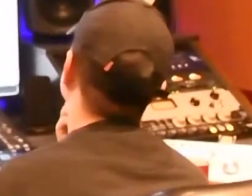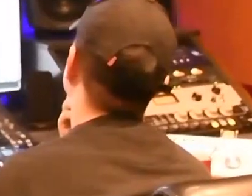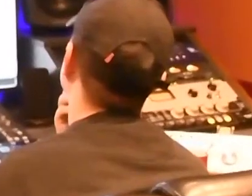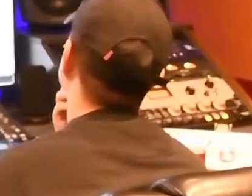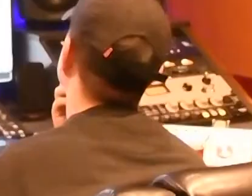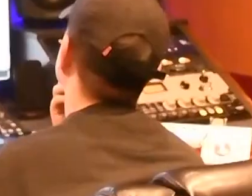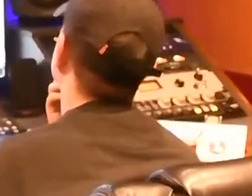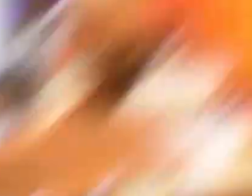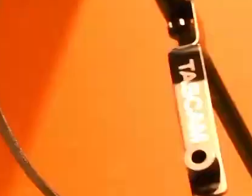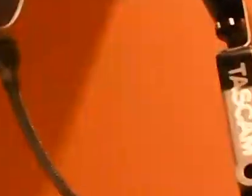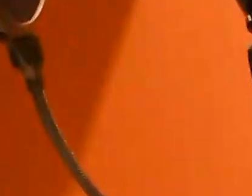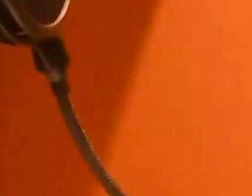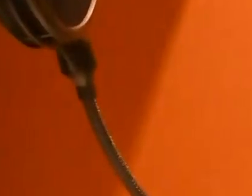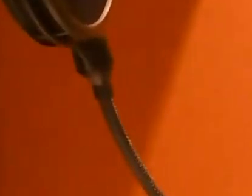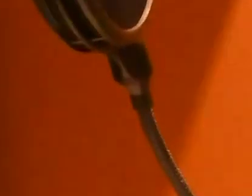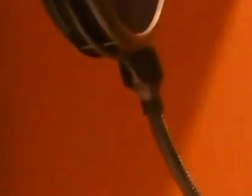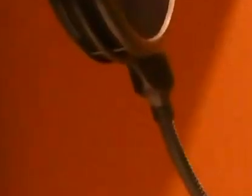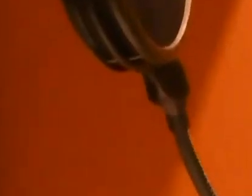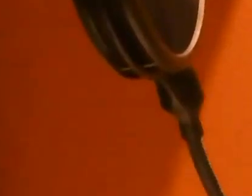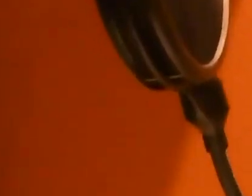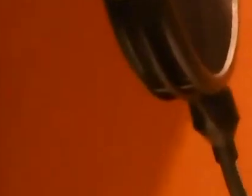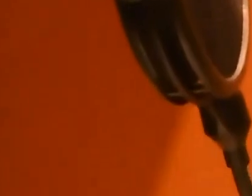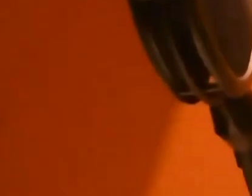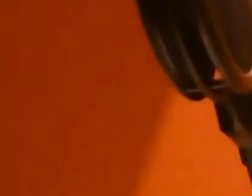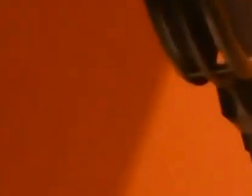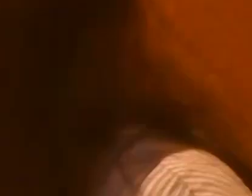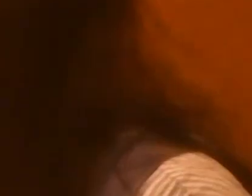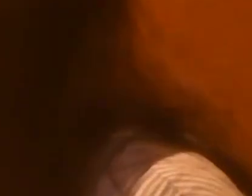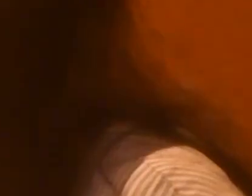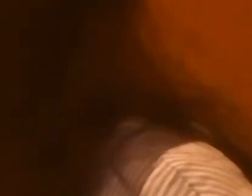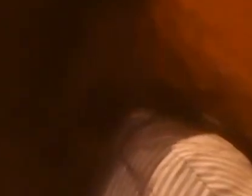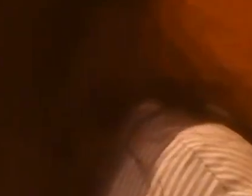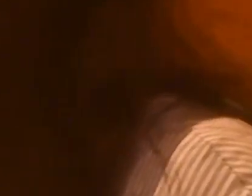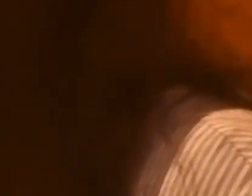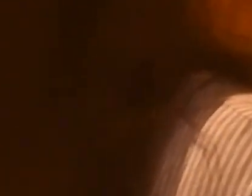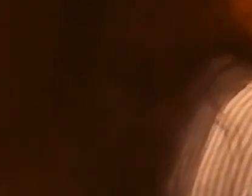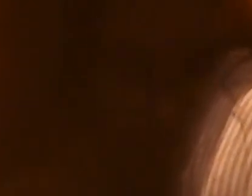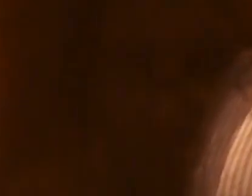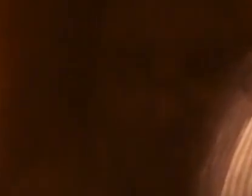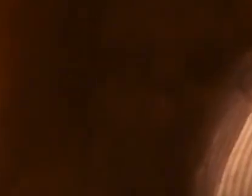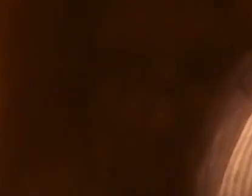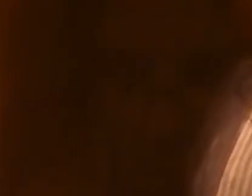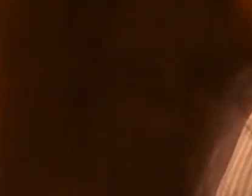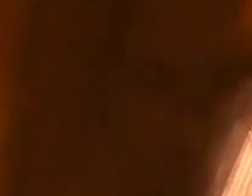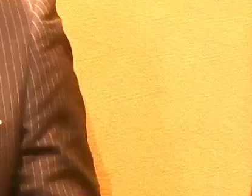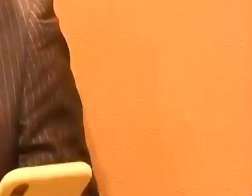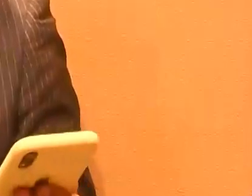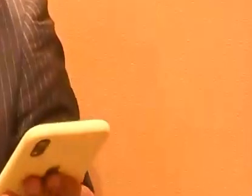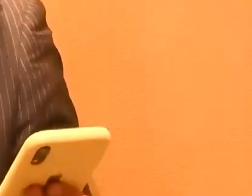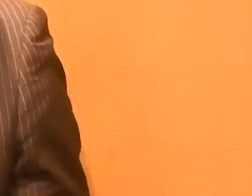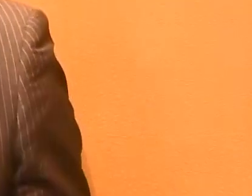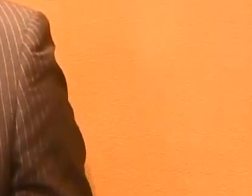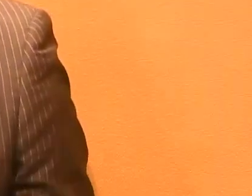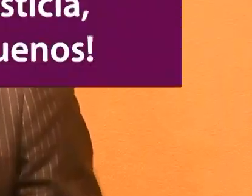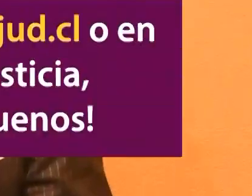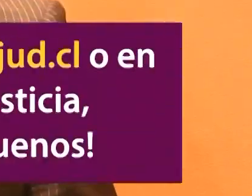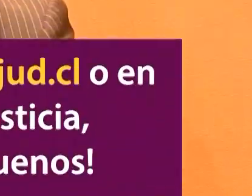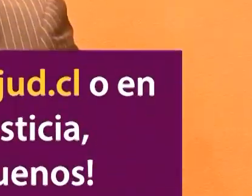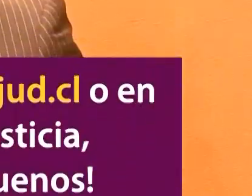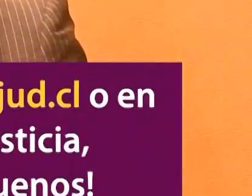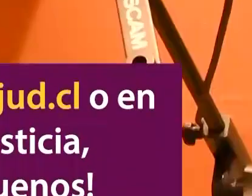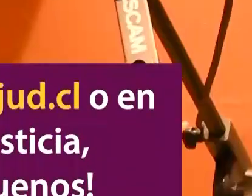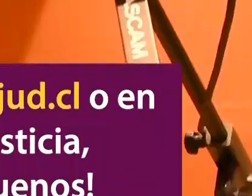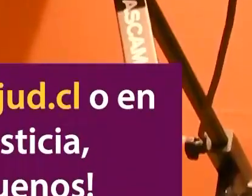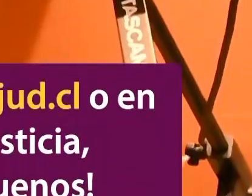Abordaremos la impartición de justicia contada por sus actores para comprender y entender los pasos avanzados y revisar cómo podemos